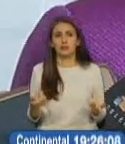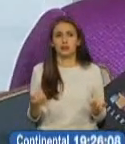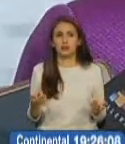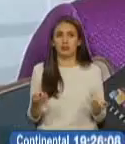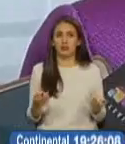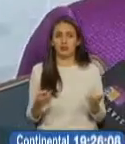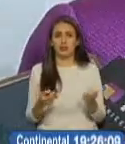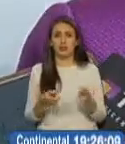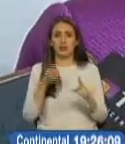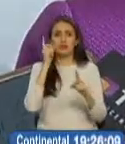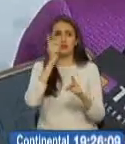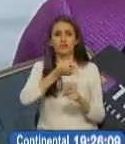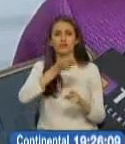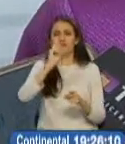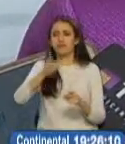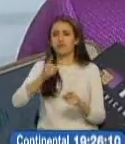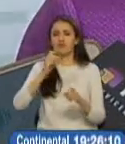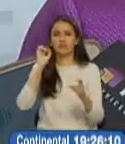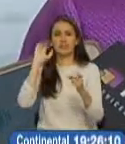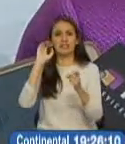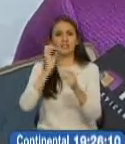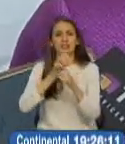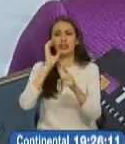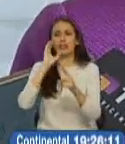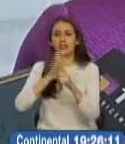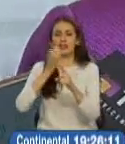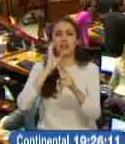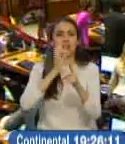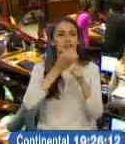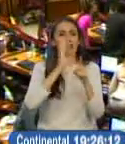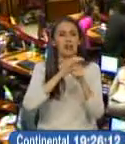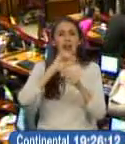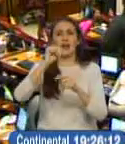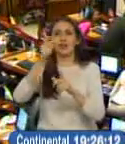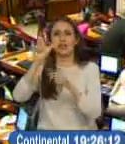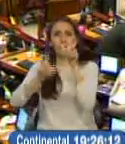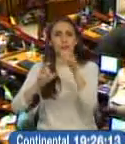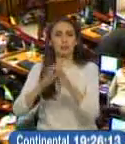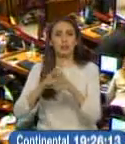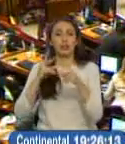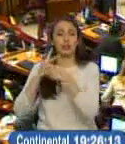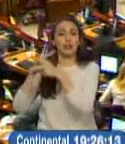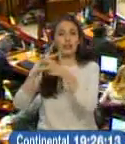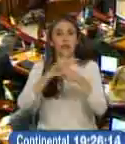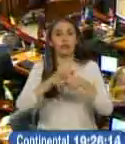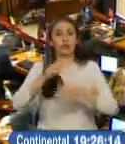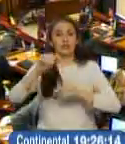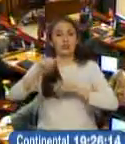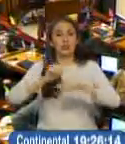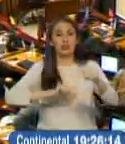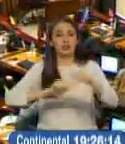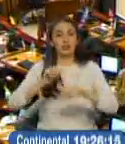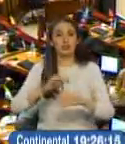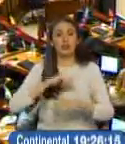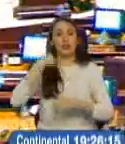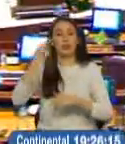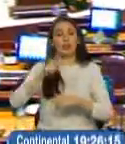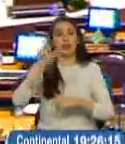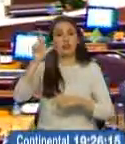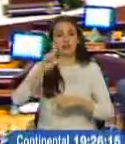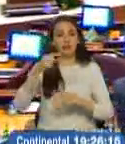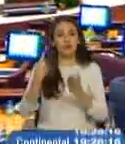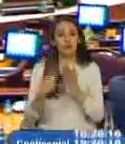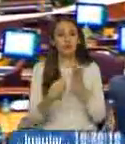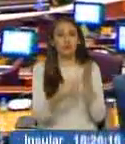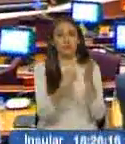que se agreda a otro ser humano por estos medios masivos, ¿no? El Consejo de Administración Legislativa sesionará el próximo lunes para calificar este